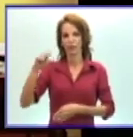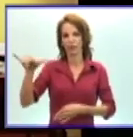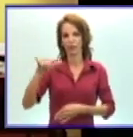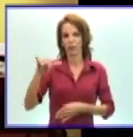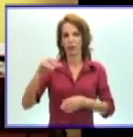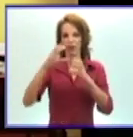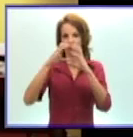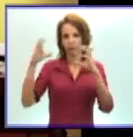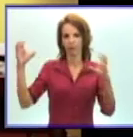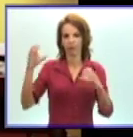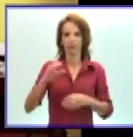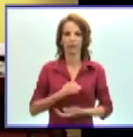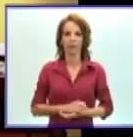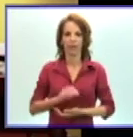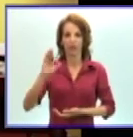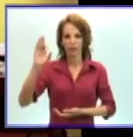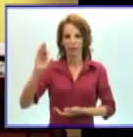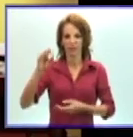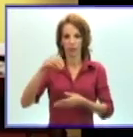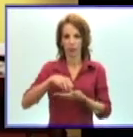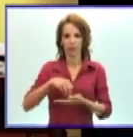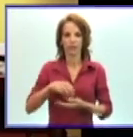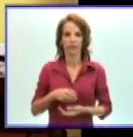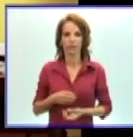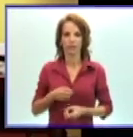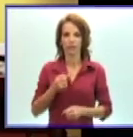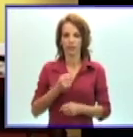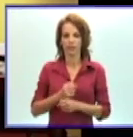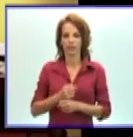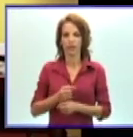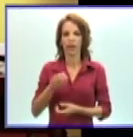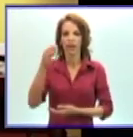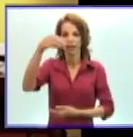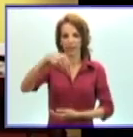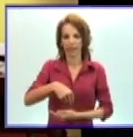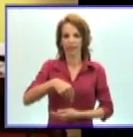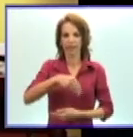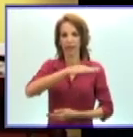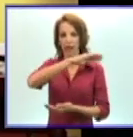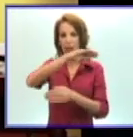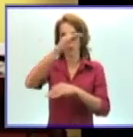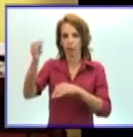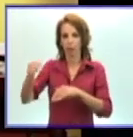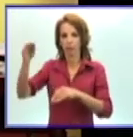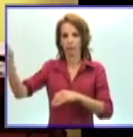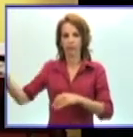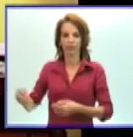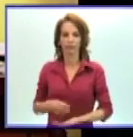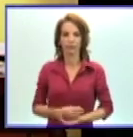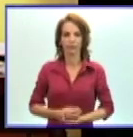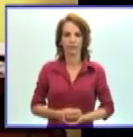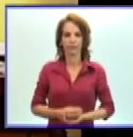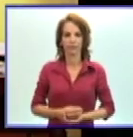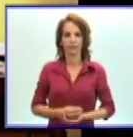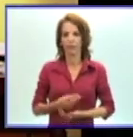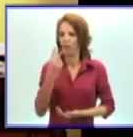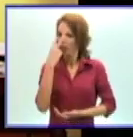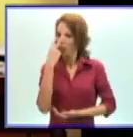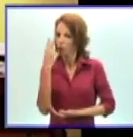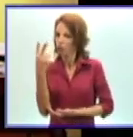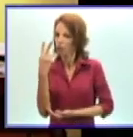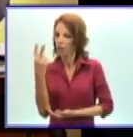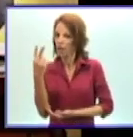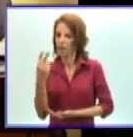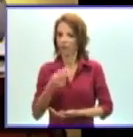arquitectos también, tuvieron que ir primero a la montaña, ¿no? A la gran piedra y hacer observaciones. Fue lo primero que